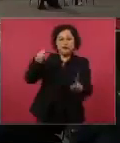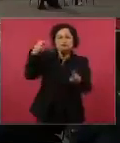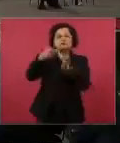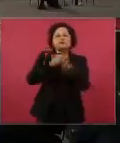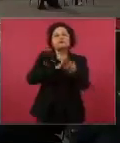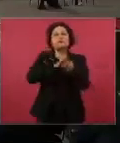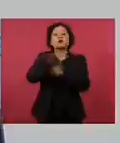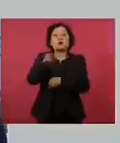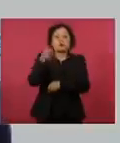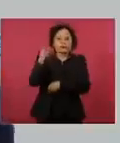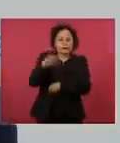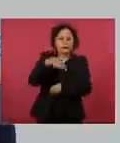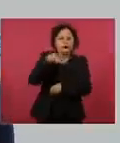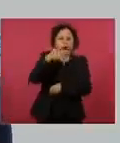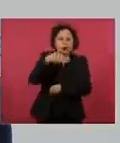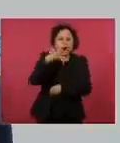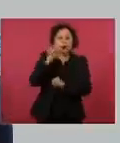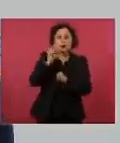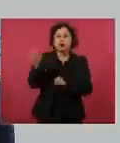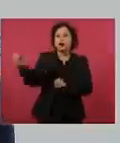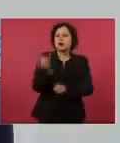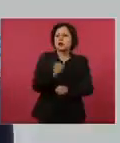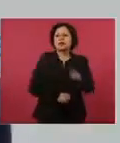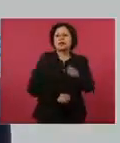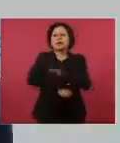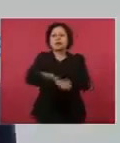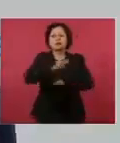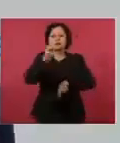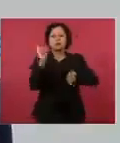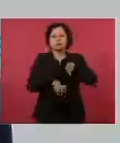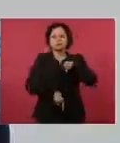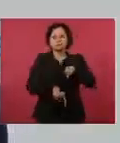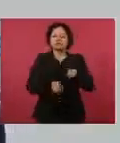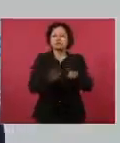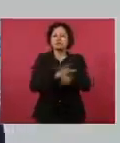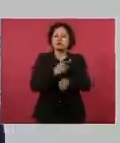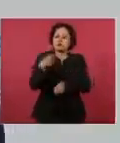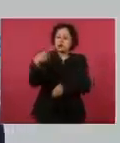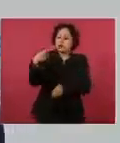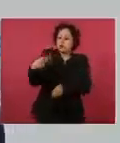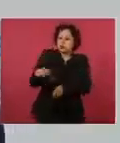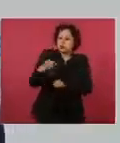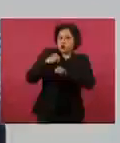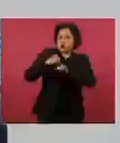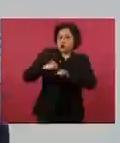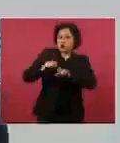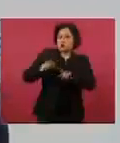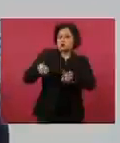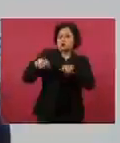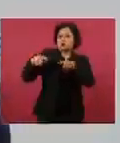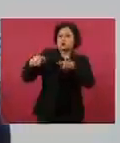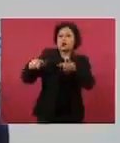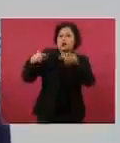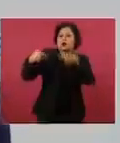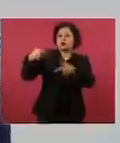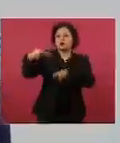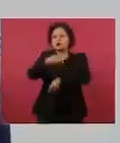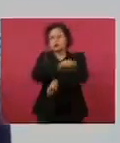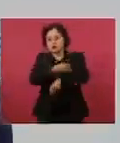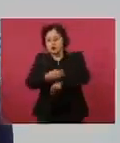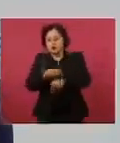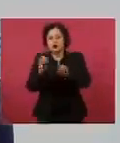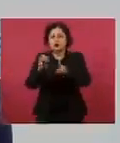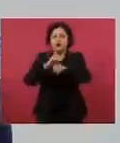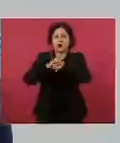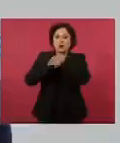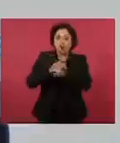el nepotismo al impedir que se hereden los puestos familiares y amigos, como eso sí ocurre ahora y